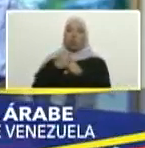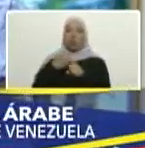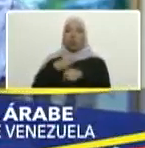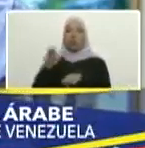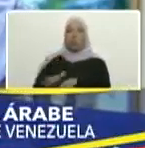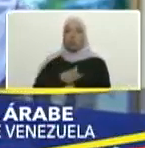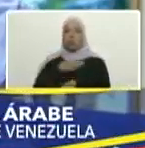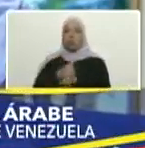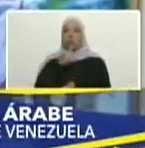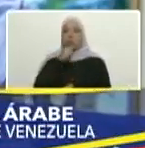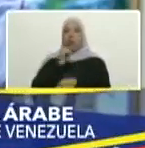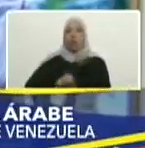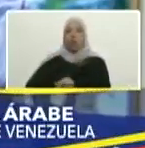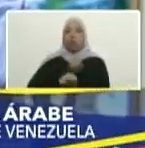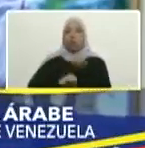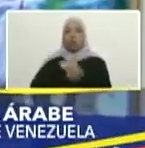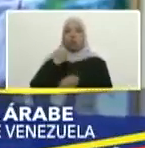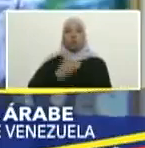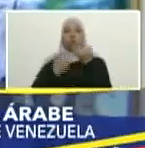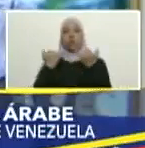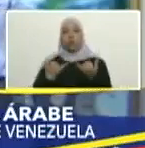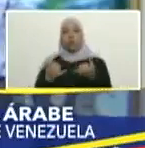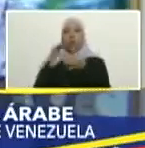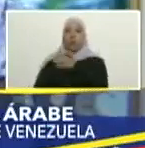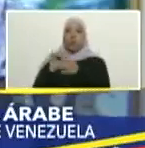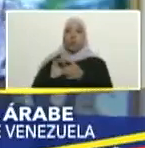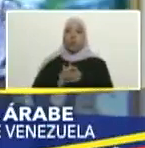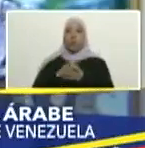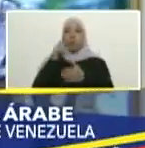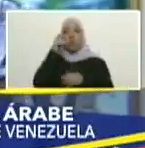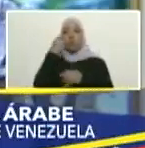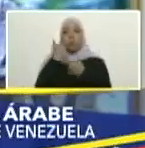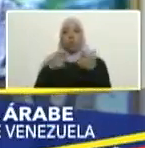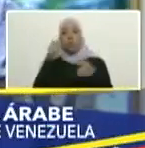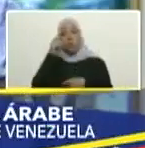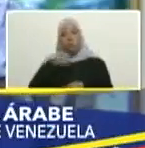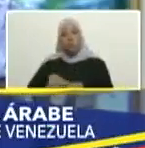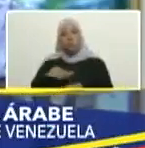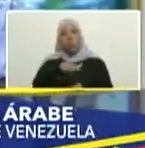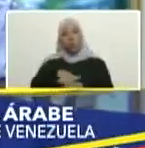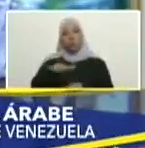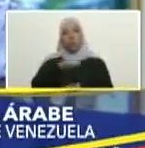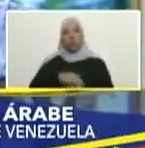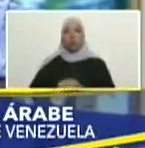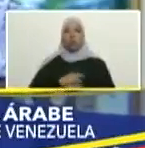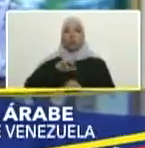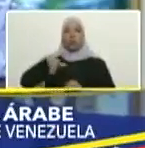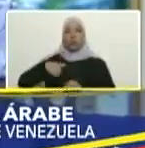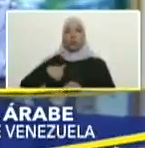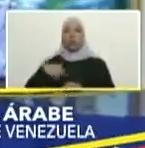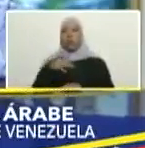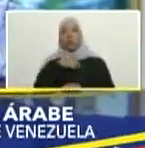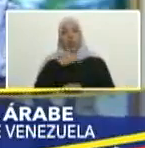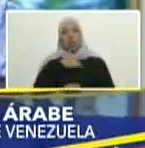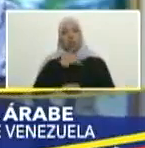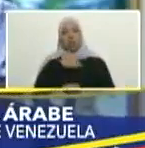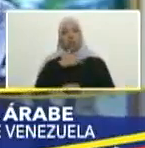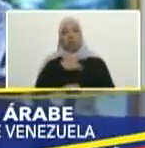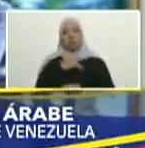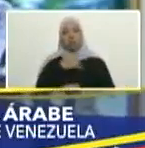principios en apoyo y solidaridad con la causa de mi pueblo. Nos hemos sentido y